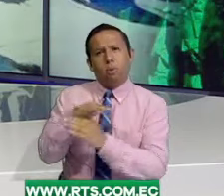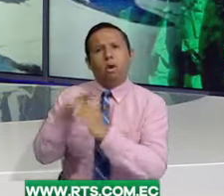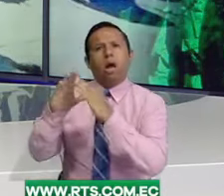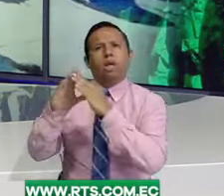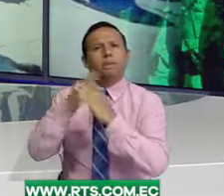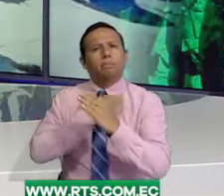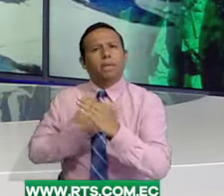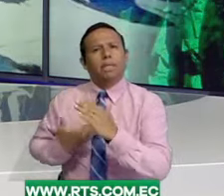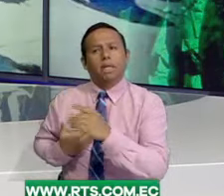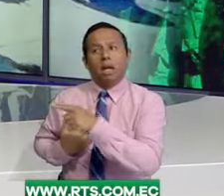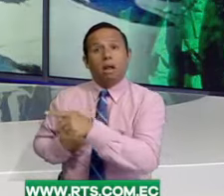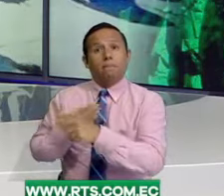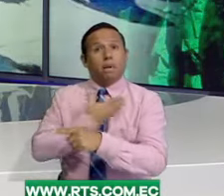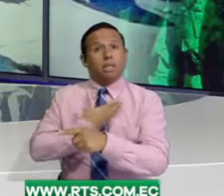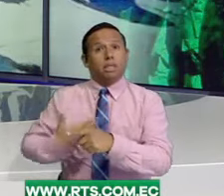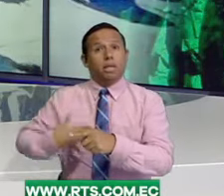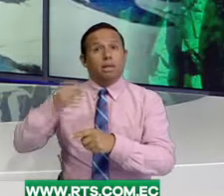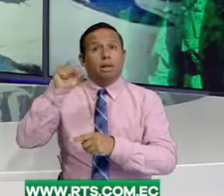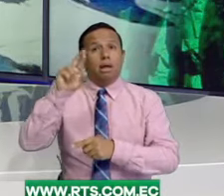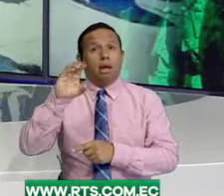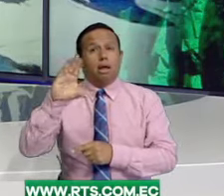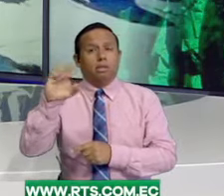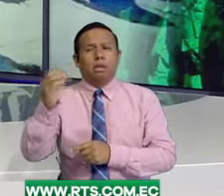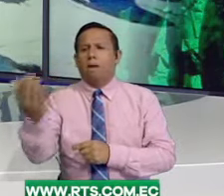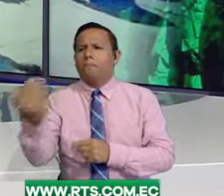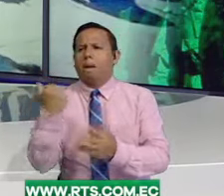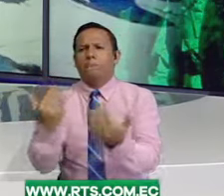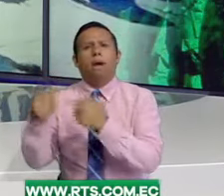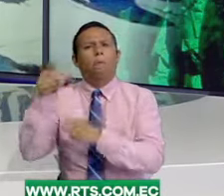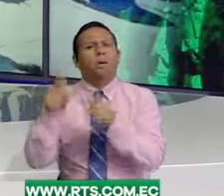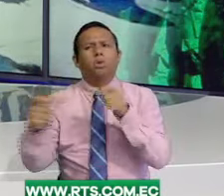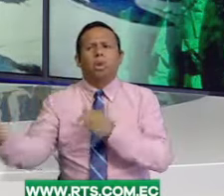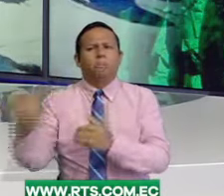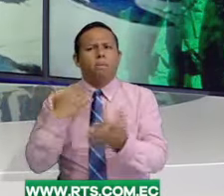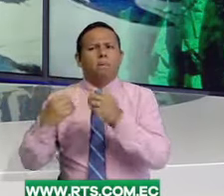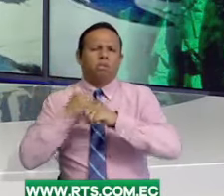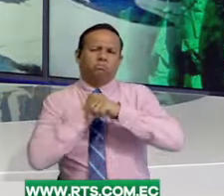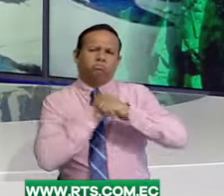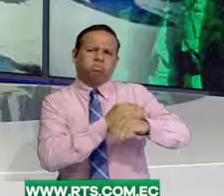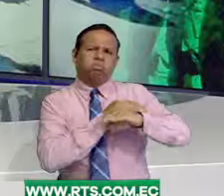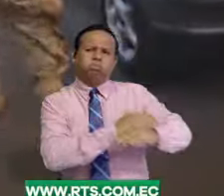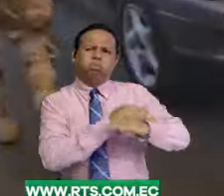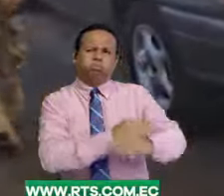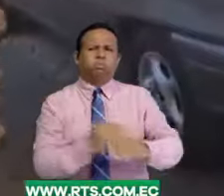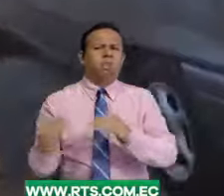a la movilización social en defensa de la democracia.